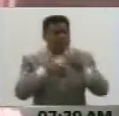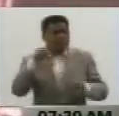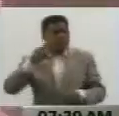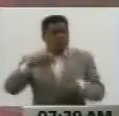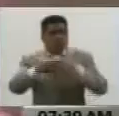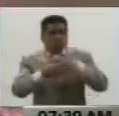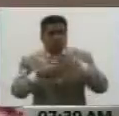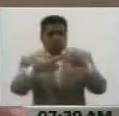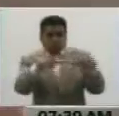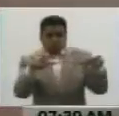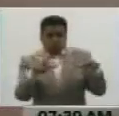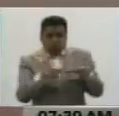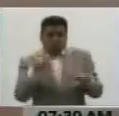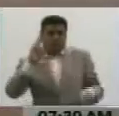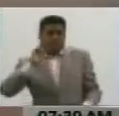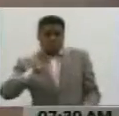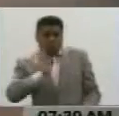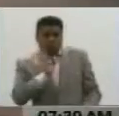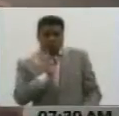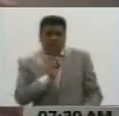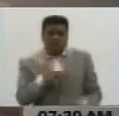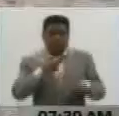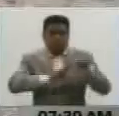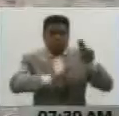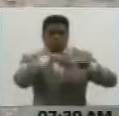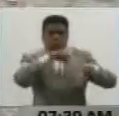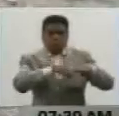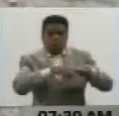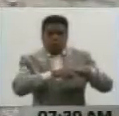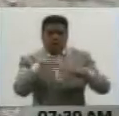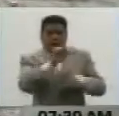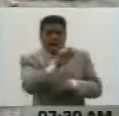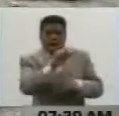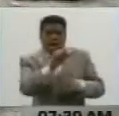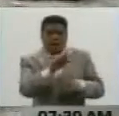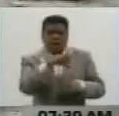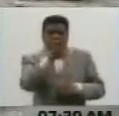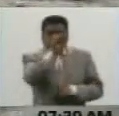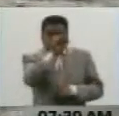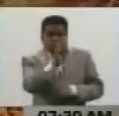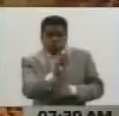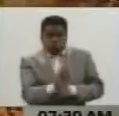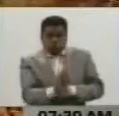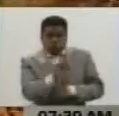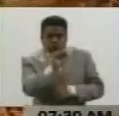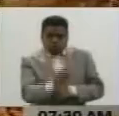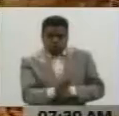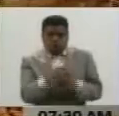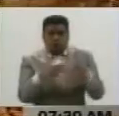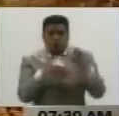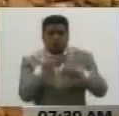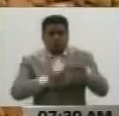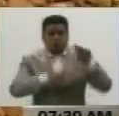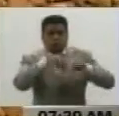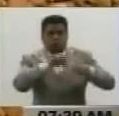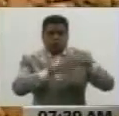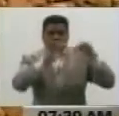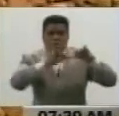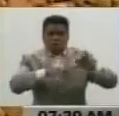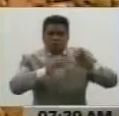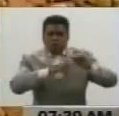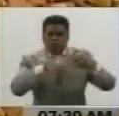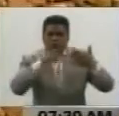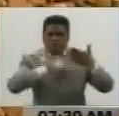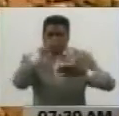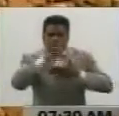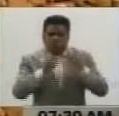la faja petrolífera. Construir al sur del Orinoco un gran eje de desarrollo minero e industrial es el proyecto